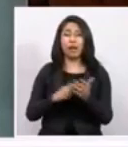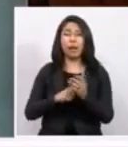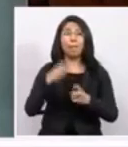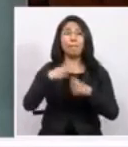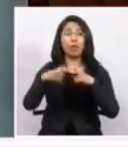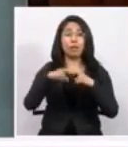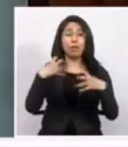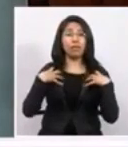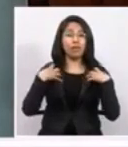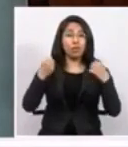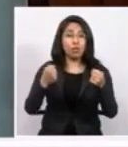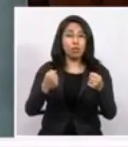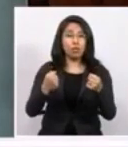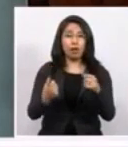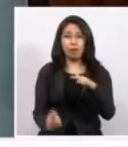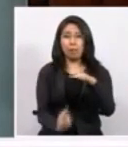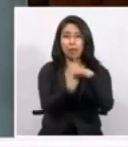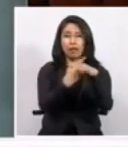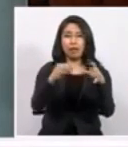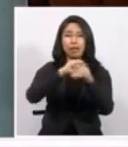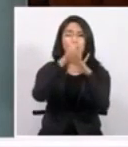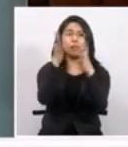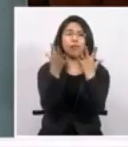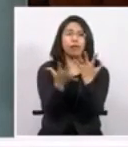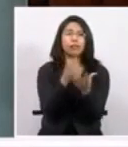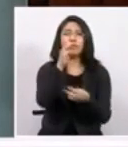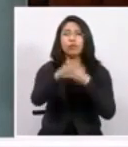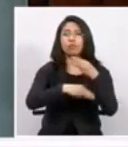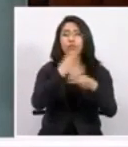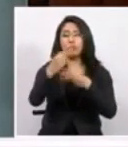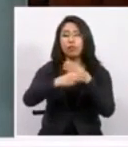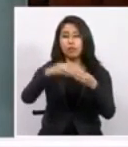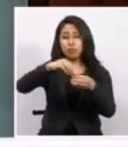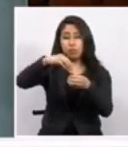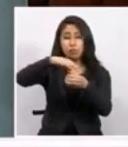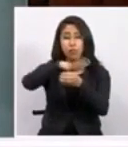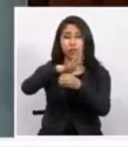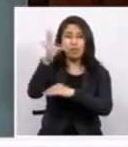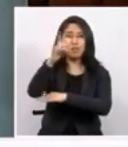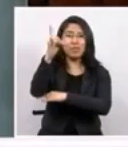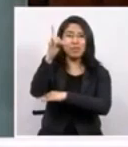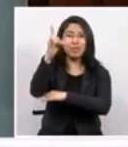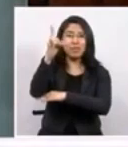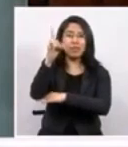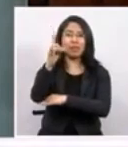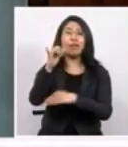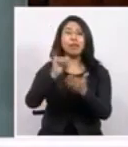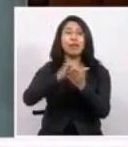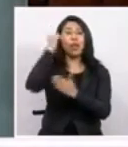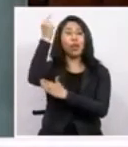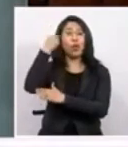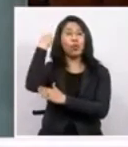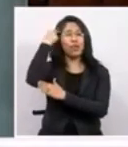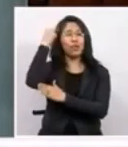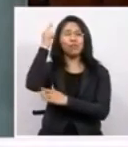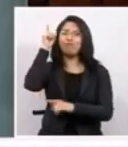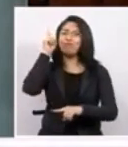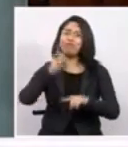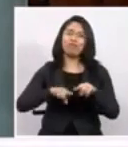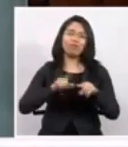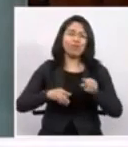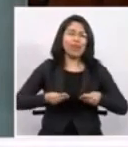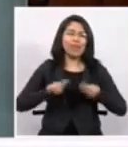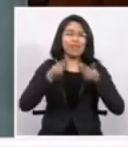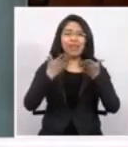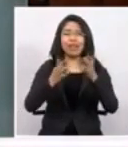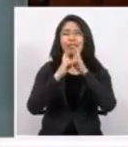sanitaria, producto de la aparición de la pandemia mundial del COVID-19 en Bolivia, y a la que el gobierno de facto no pudo ofrecer